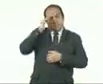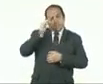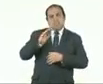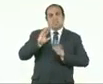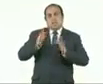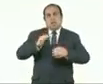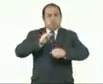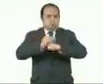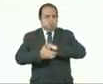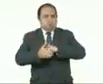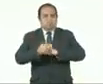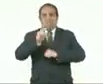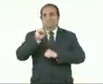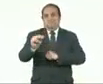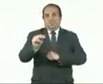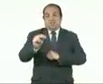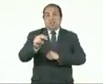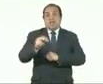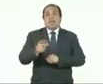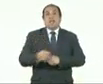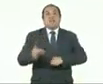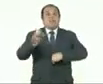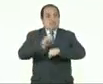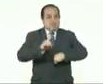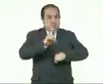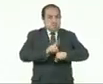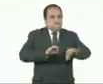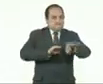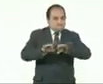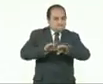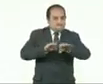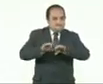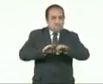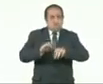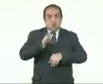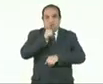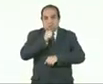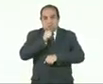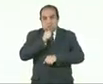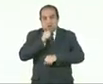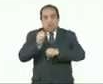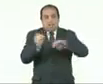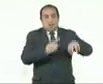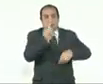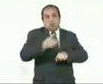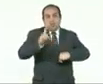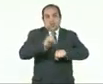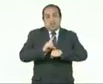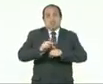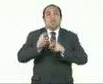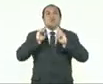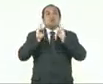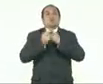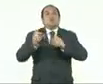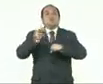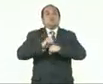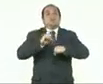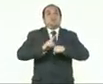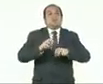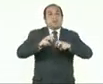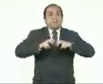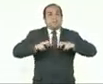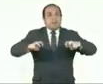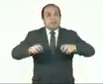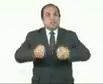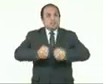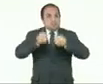No, este es un asunto de diario. No podemos dejarlo un solo día, por eso nos reunimos todos los días en los gabinetes de